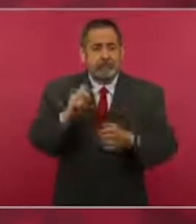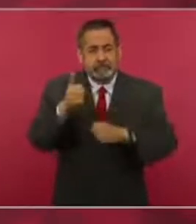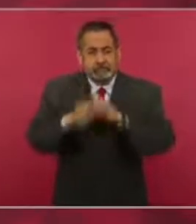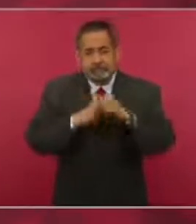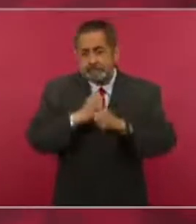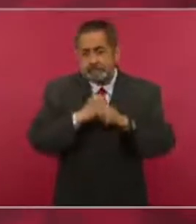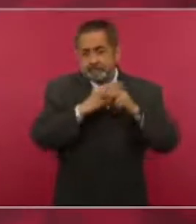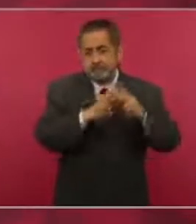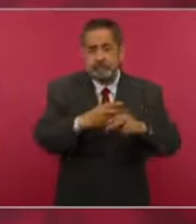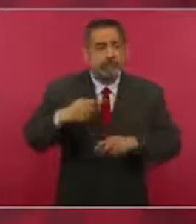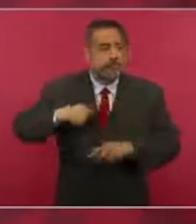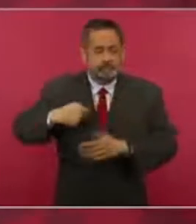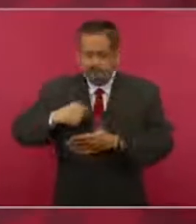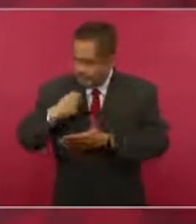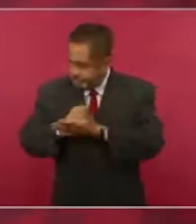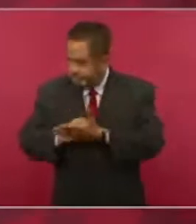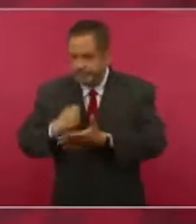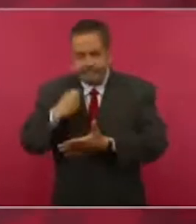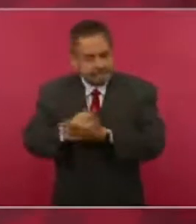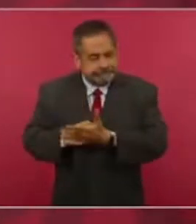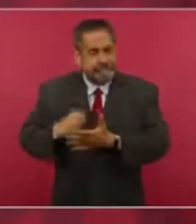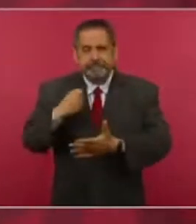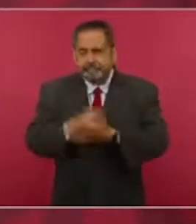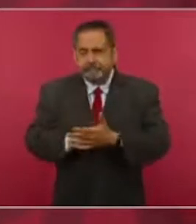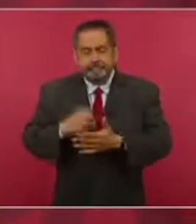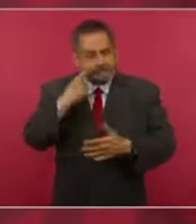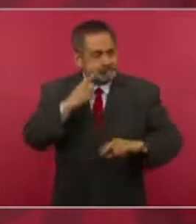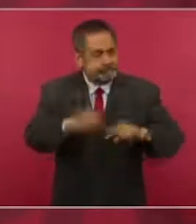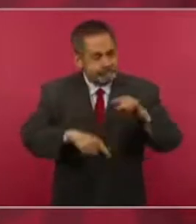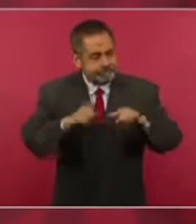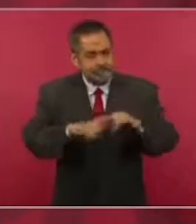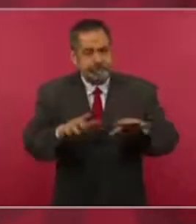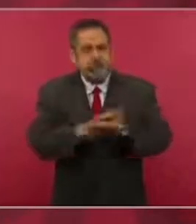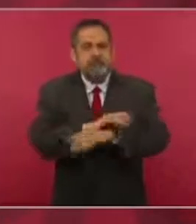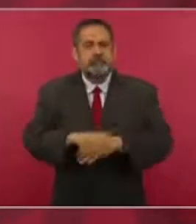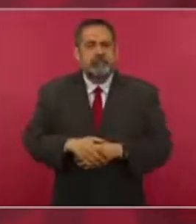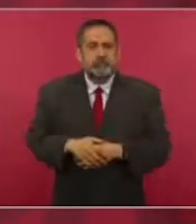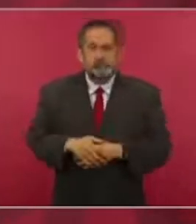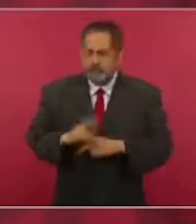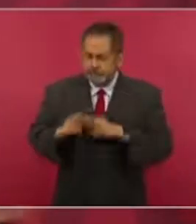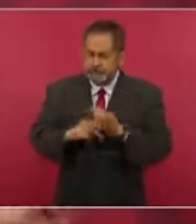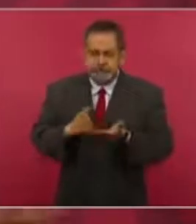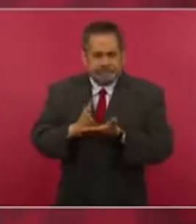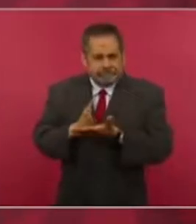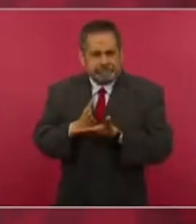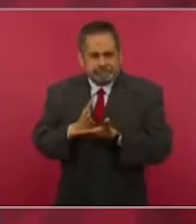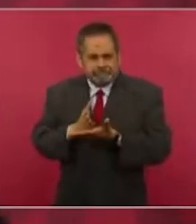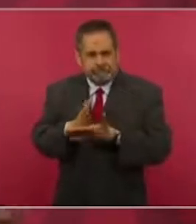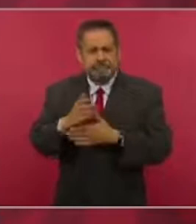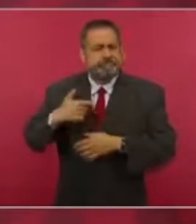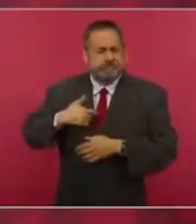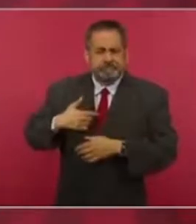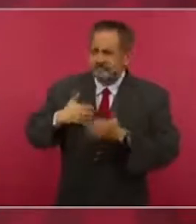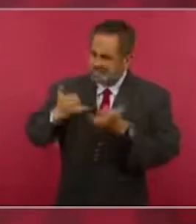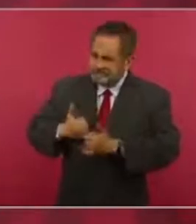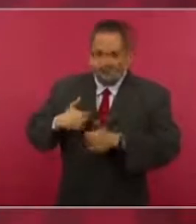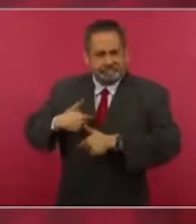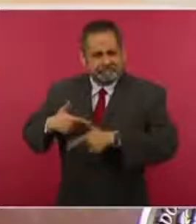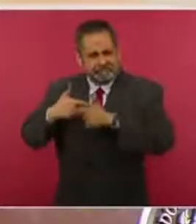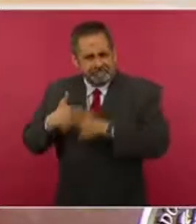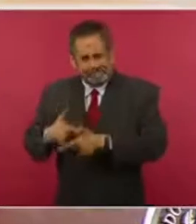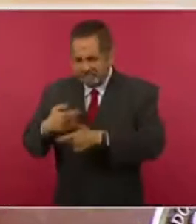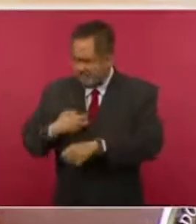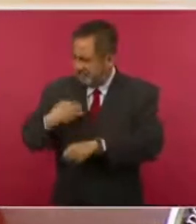batalla y batalla y batalla con eso. Claro, vamos avanzando y como somos perseverantes,